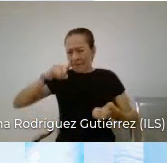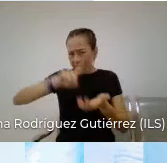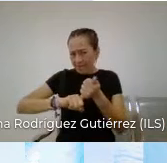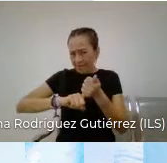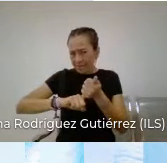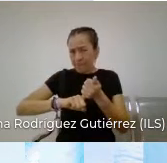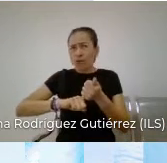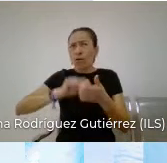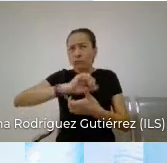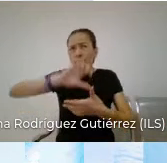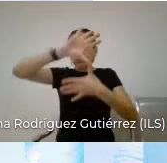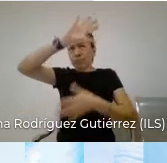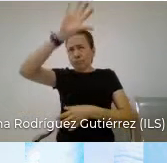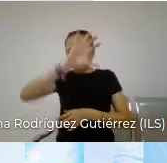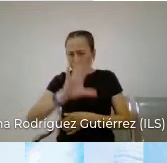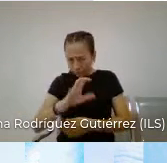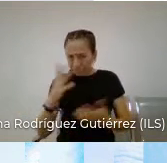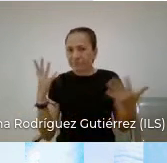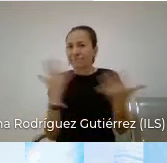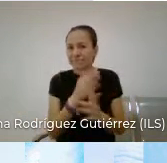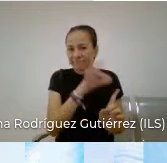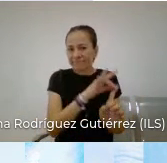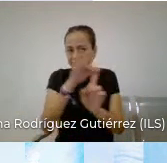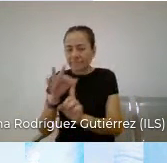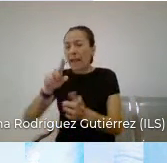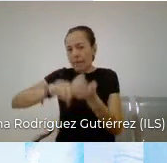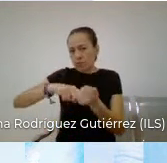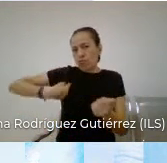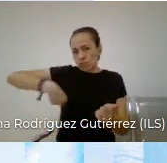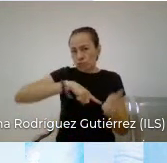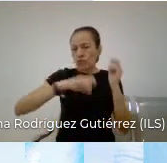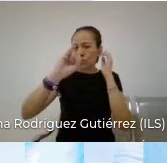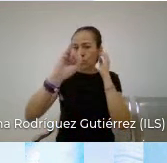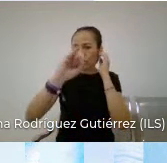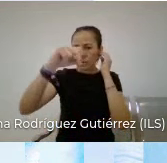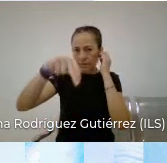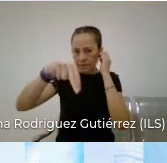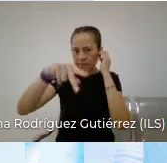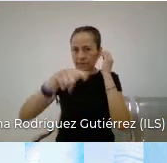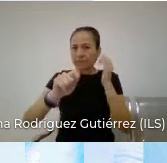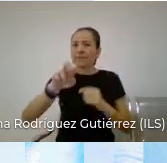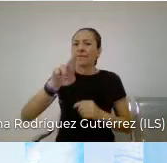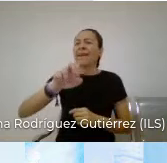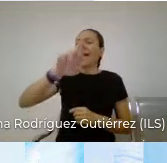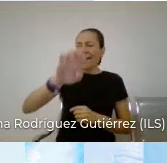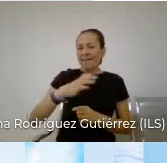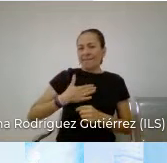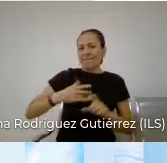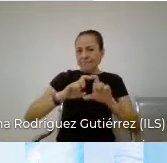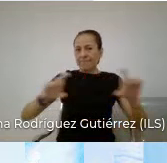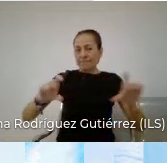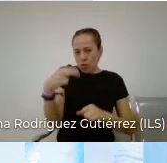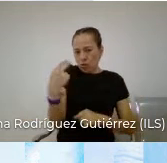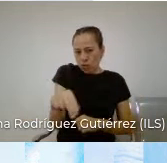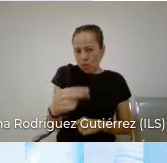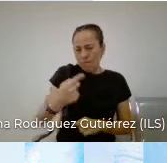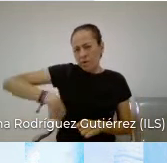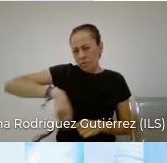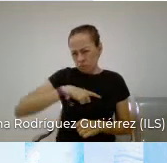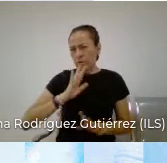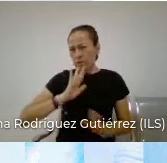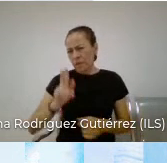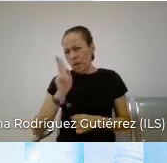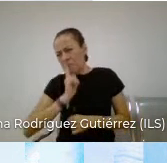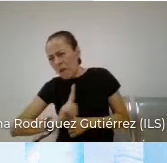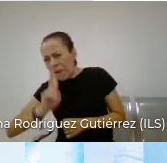Y lo que en Intrare hemos decidido hacer con base en eso es, hemos piloteado mucho, pero llegamos a decir que de alguna forma